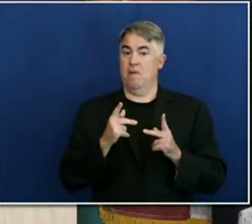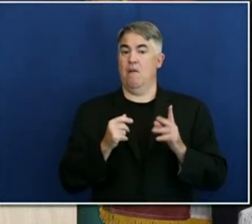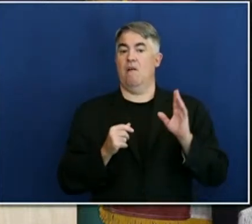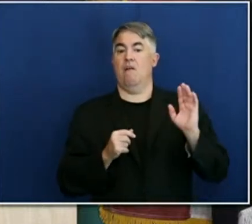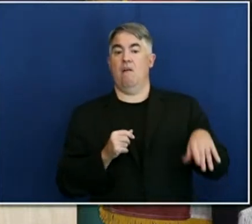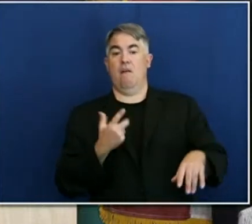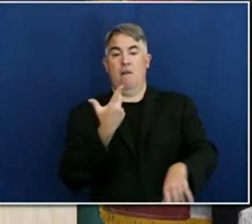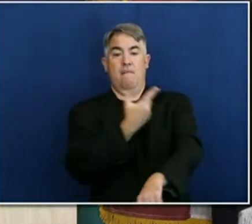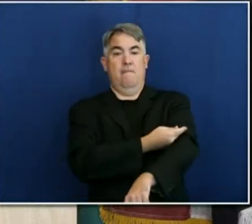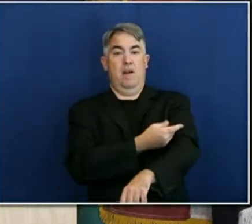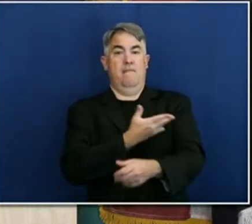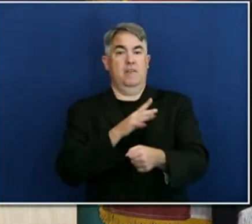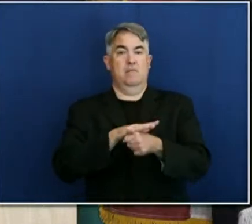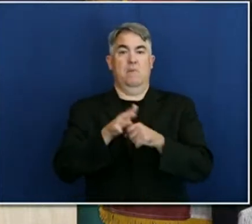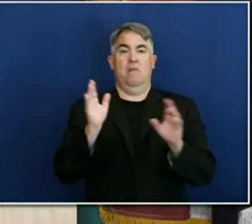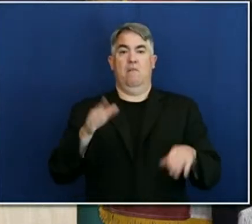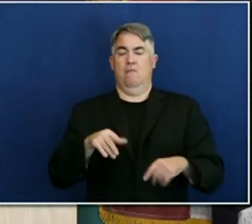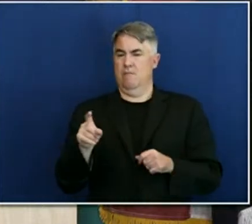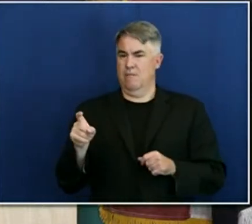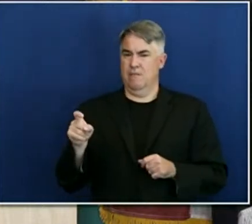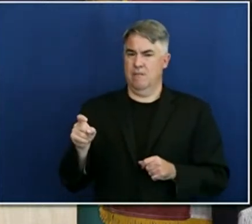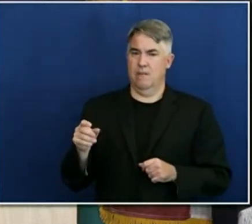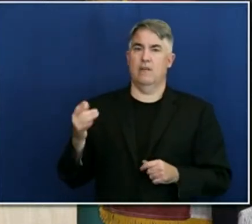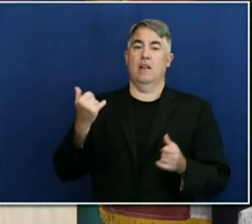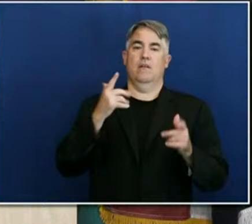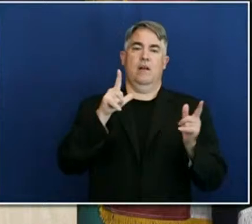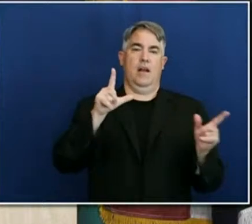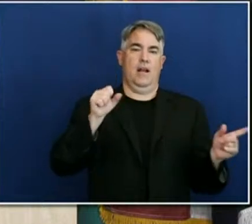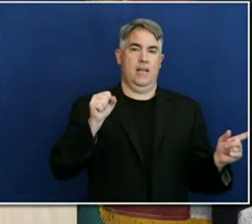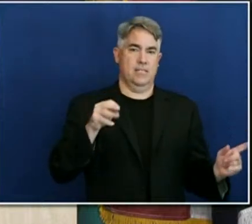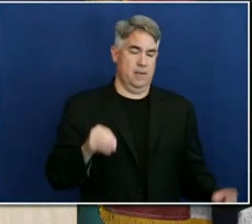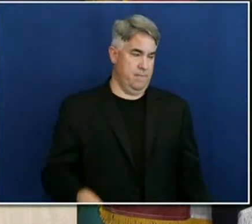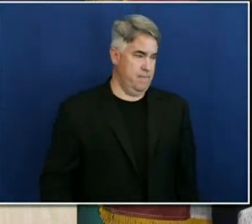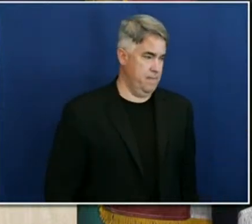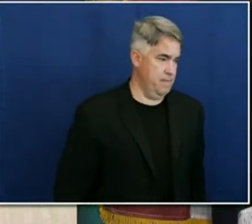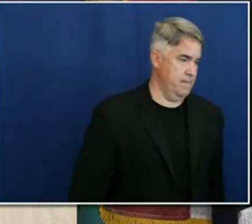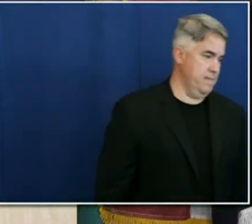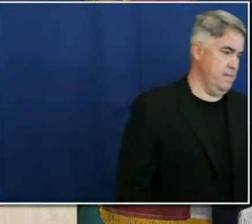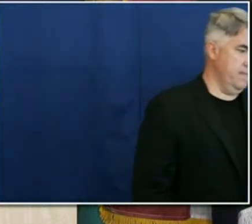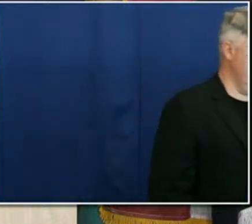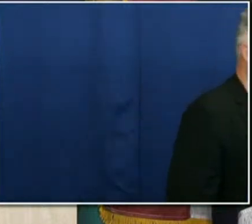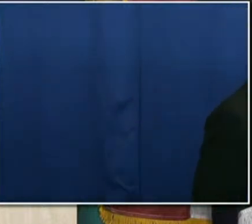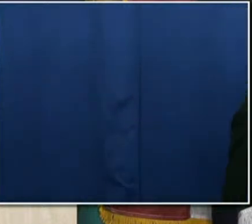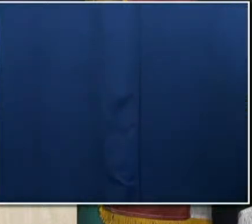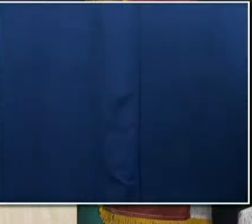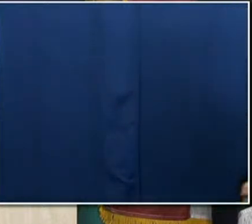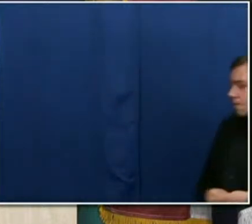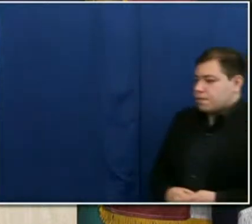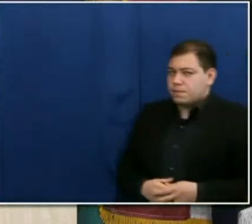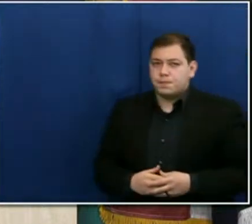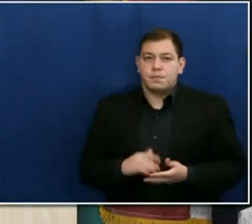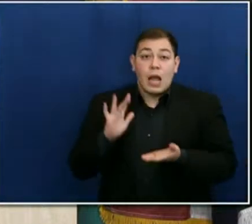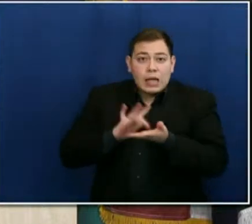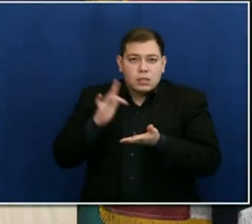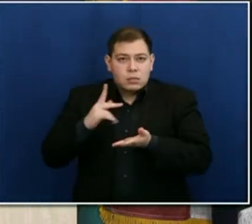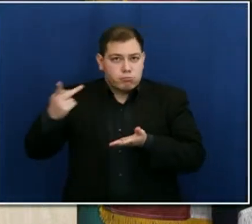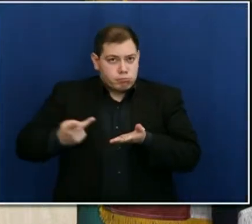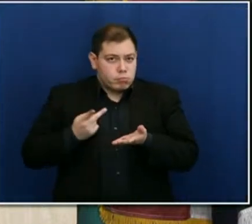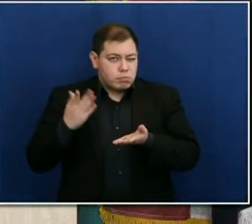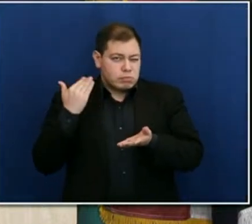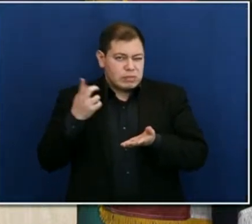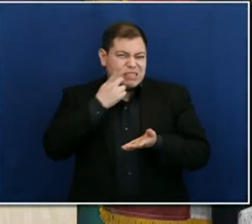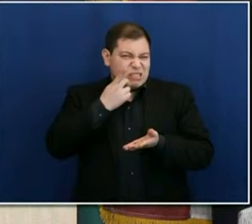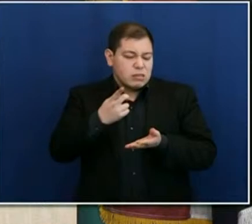I'll read the second question after. Muchas gracias por esta pregunta, Claudia. La pregunta es específicamente si ahora